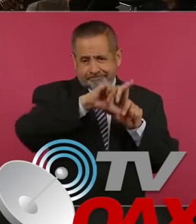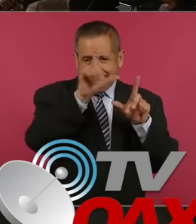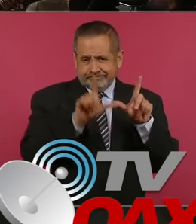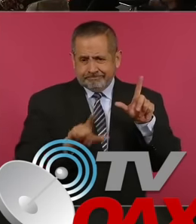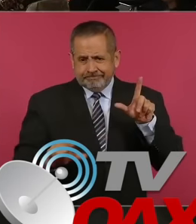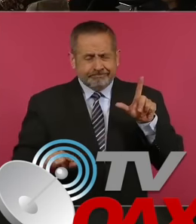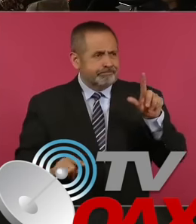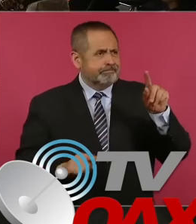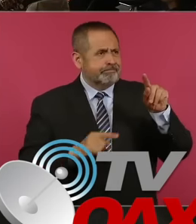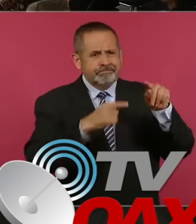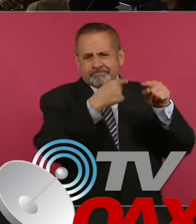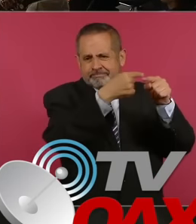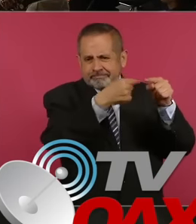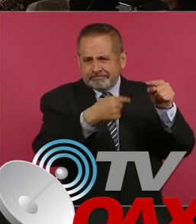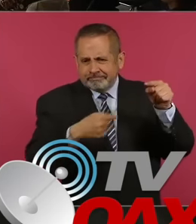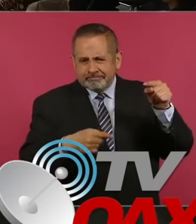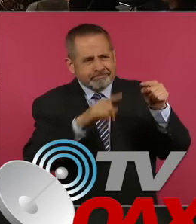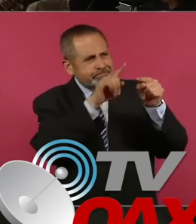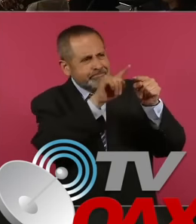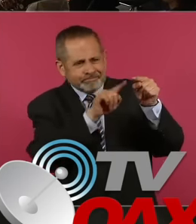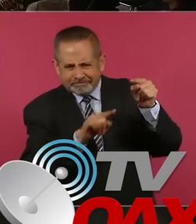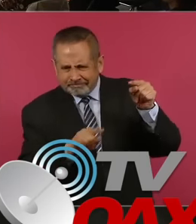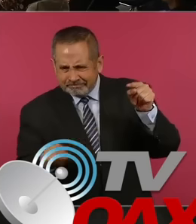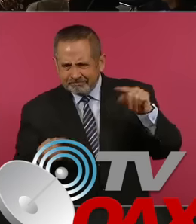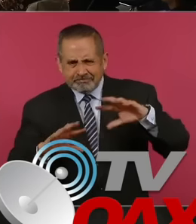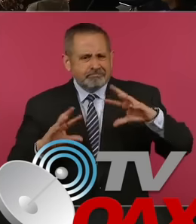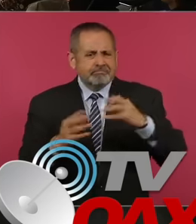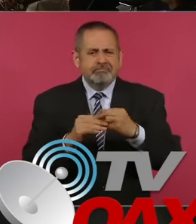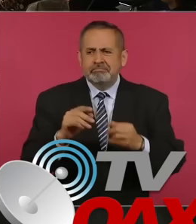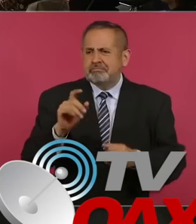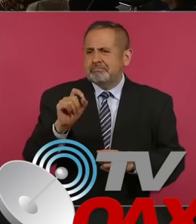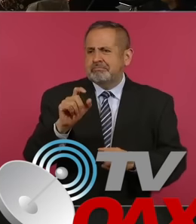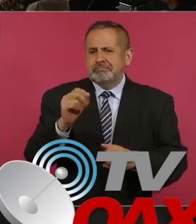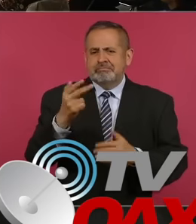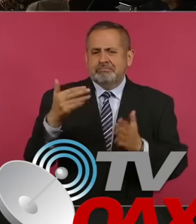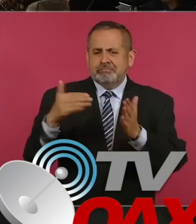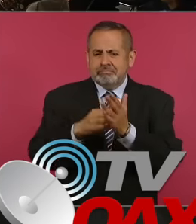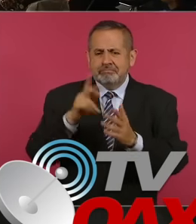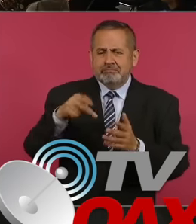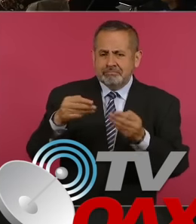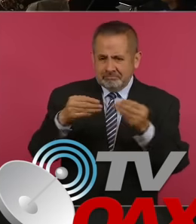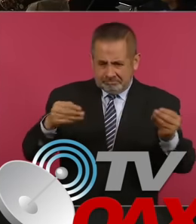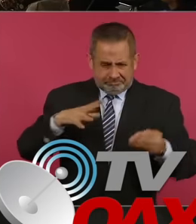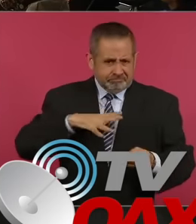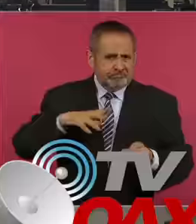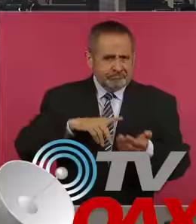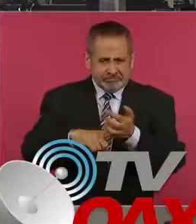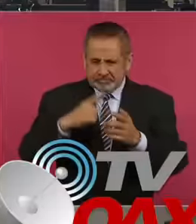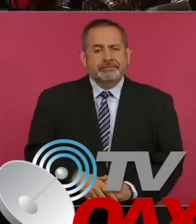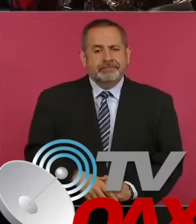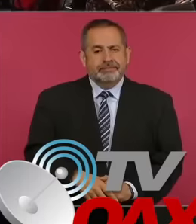20, 25 mil kilómetros. Todo el país, no pones el plano,